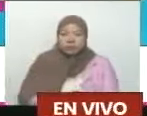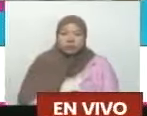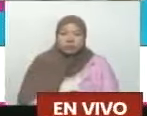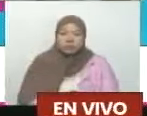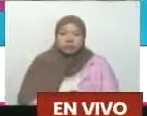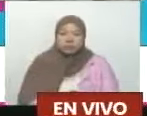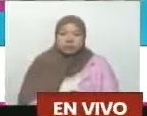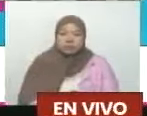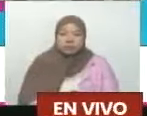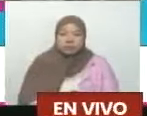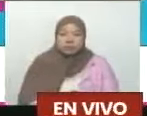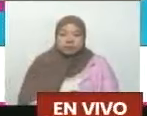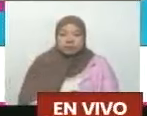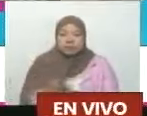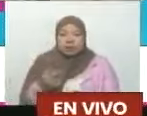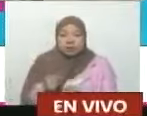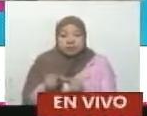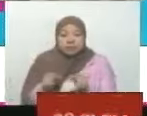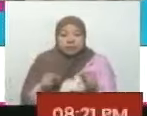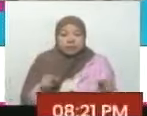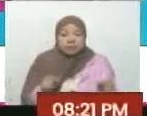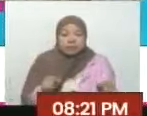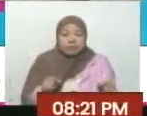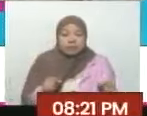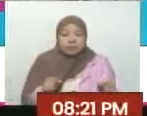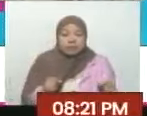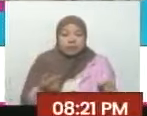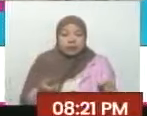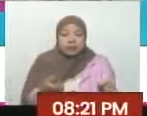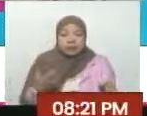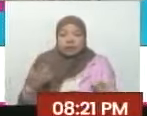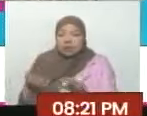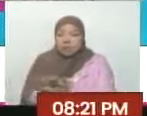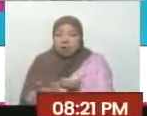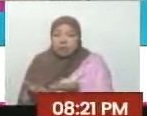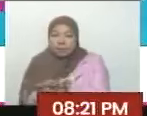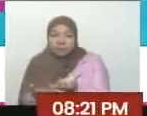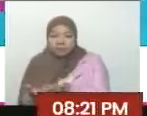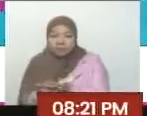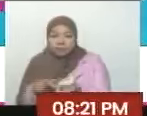La mecha larga es la cosa. Prenden la mecha.